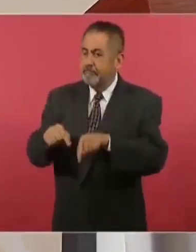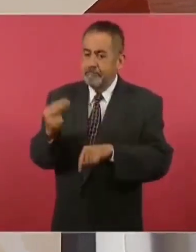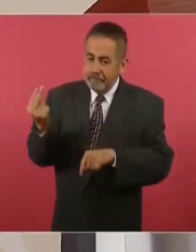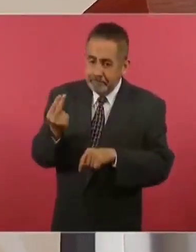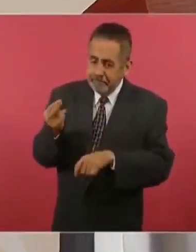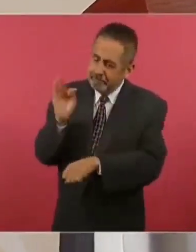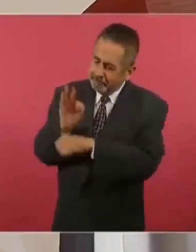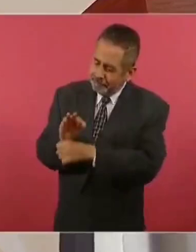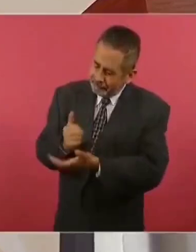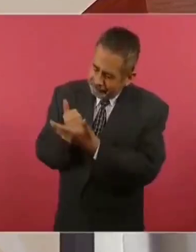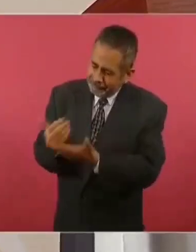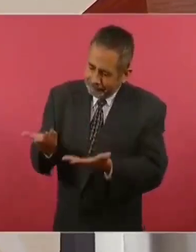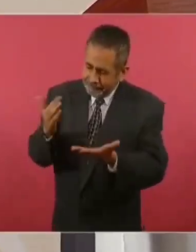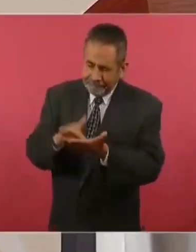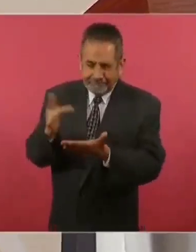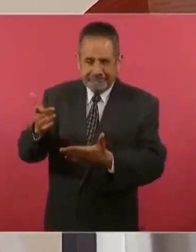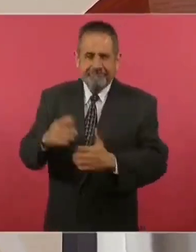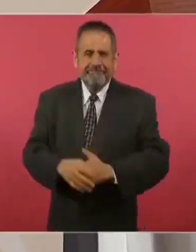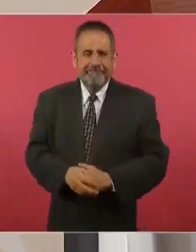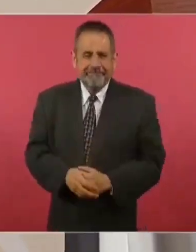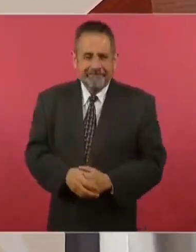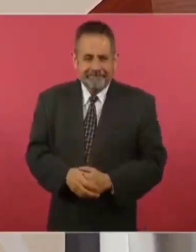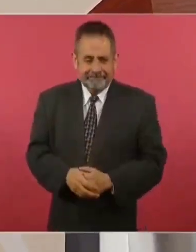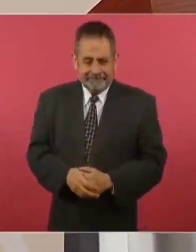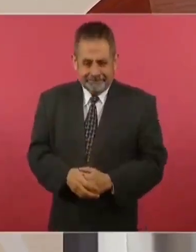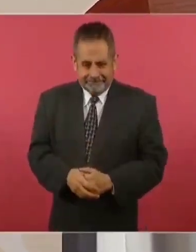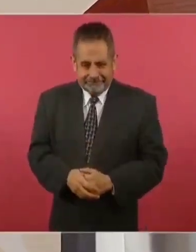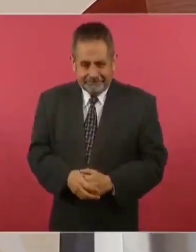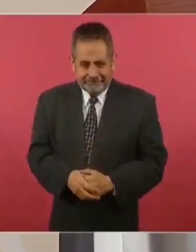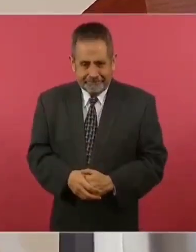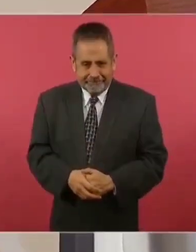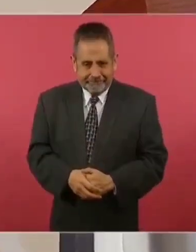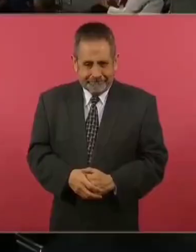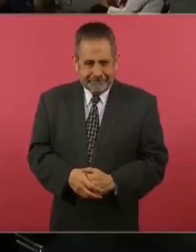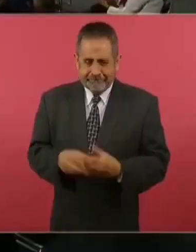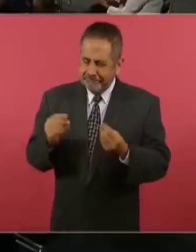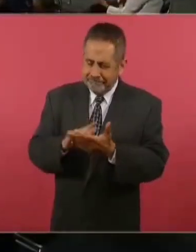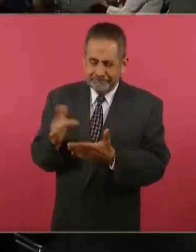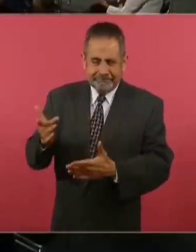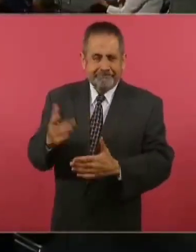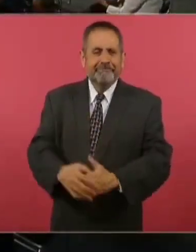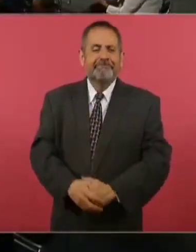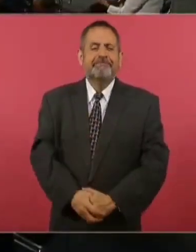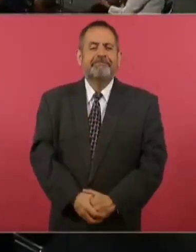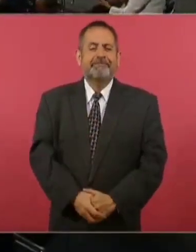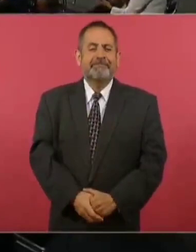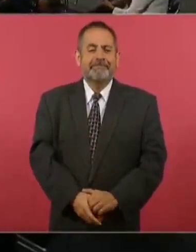sí, su lucha también. Muchas gracias.